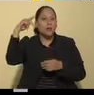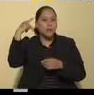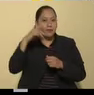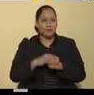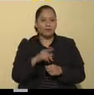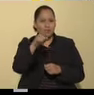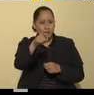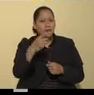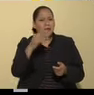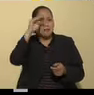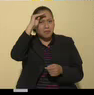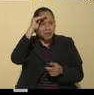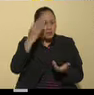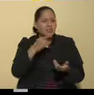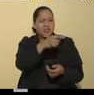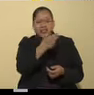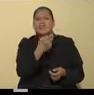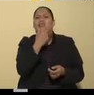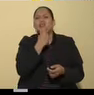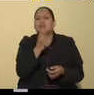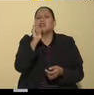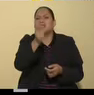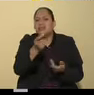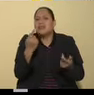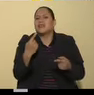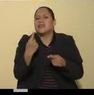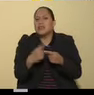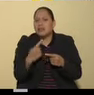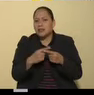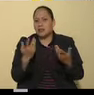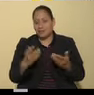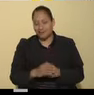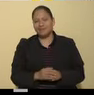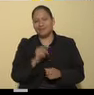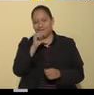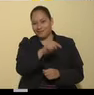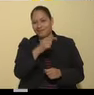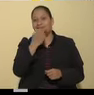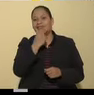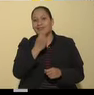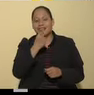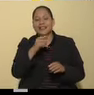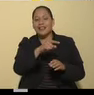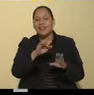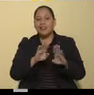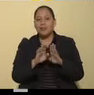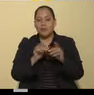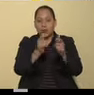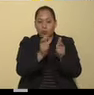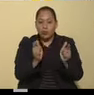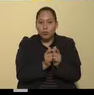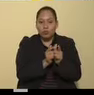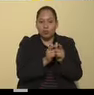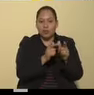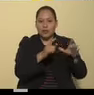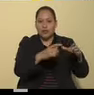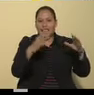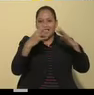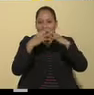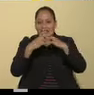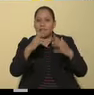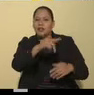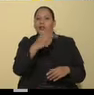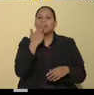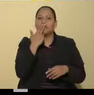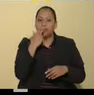usted se preguntará, ¿y quién es Miguel Miramón? Pues fue parte del grupo de los conservadores que